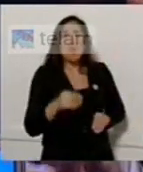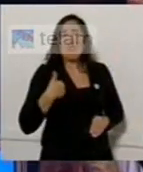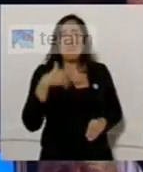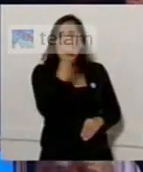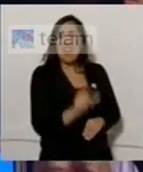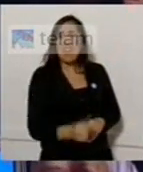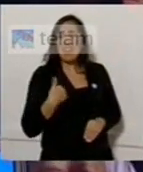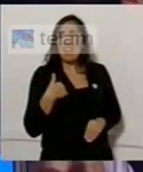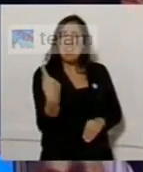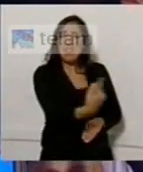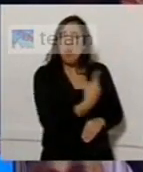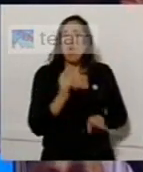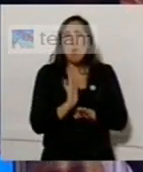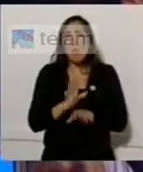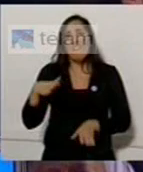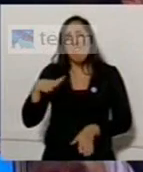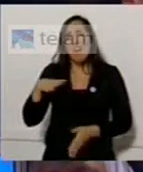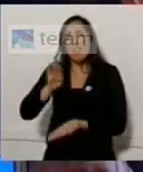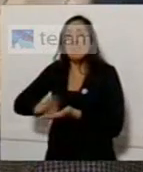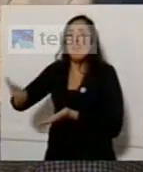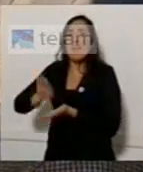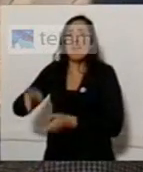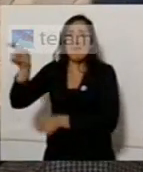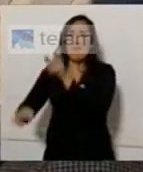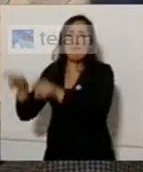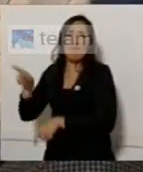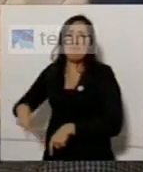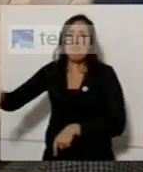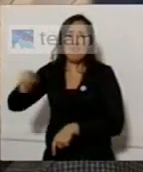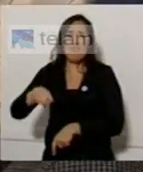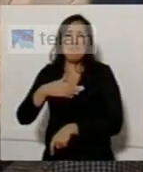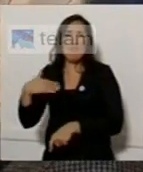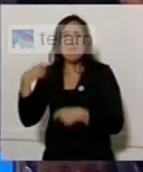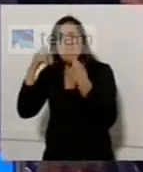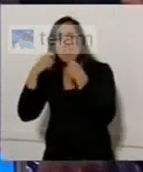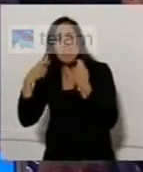todavía tenemos una inmensa deuda. Porque es cierto